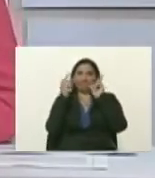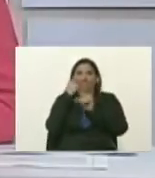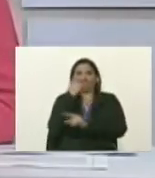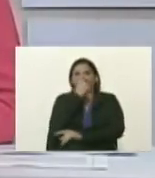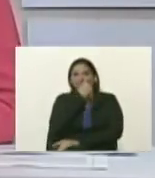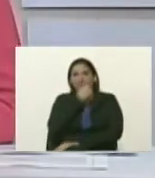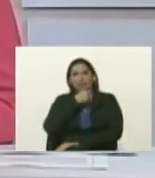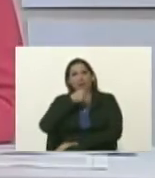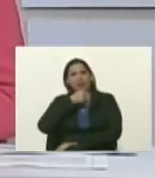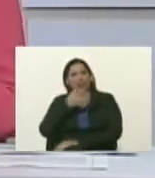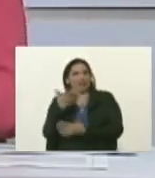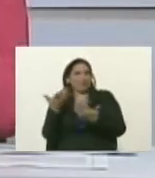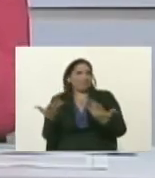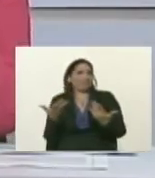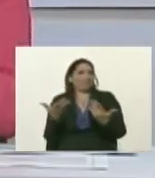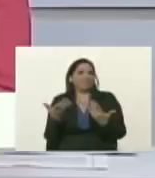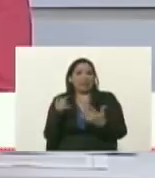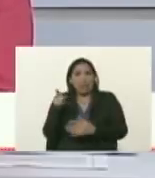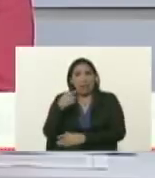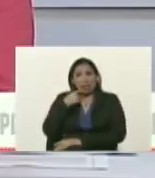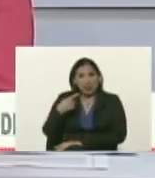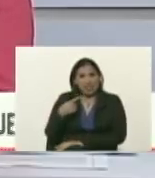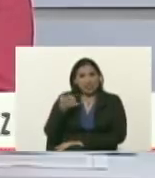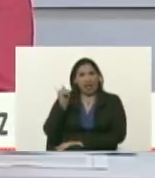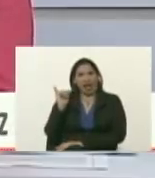Carlangola? Él dice que está allí